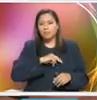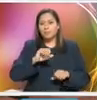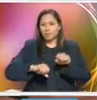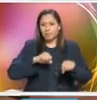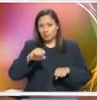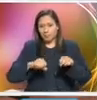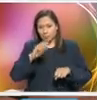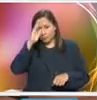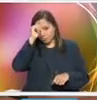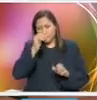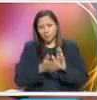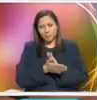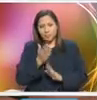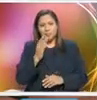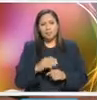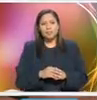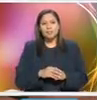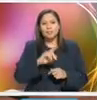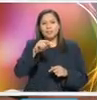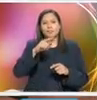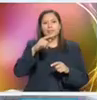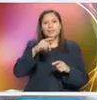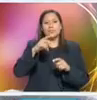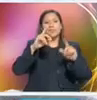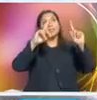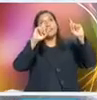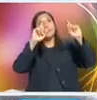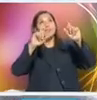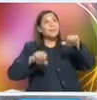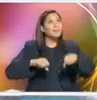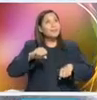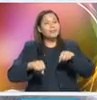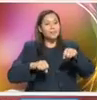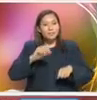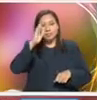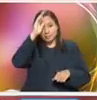rodada. Oye, vamos, ¿no? Sí, y hacemos un Periscope desde allá. allá. Padre, ya vas. ¿Te late? Me